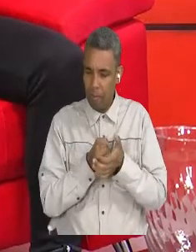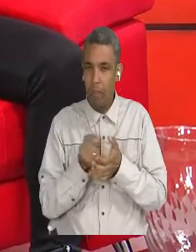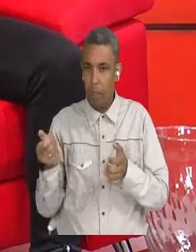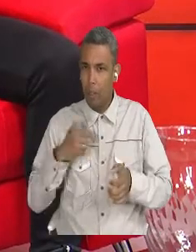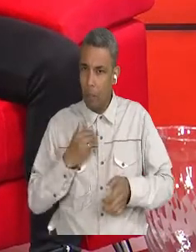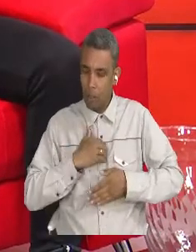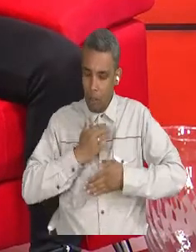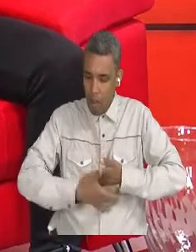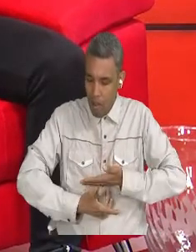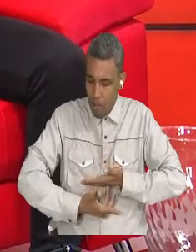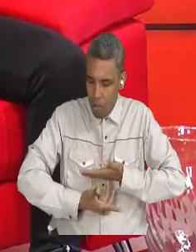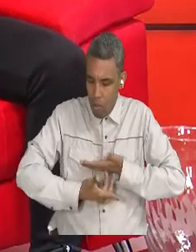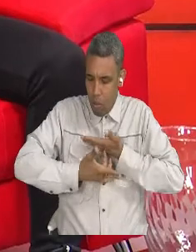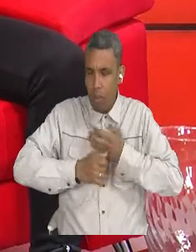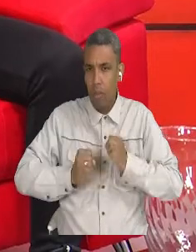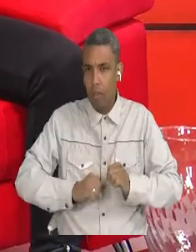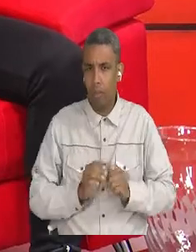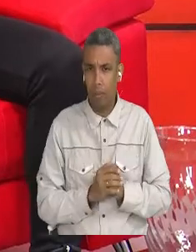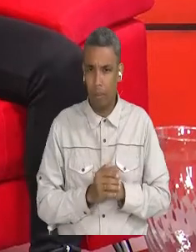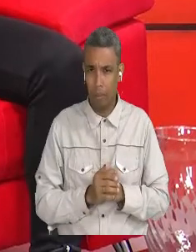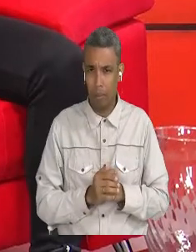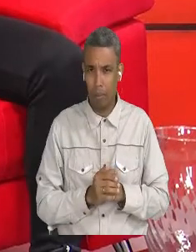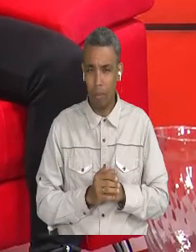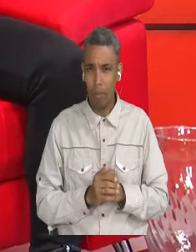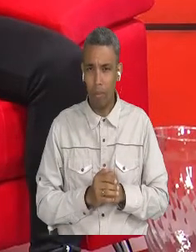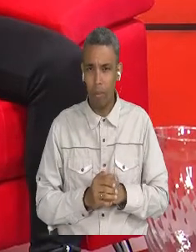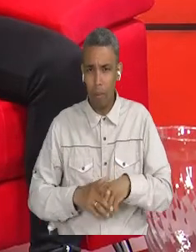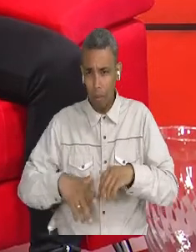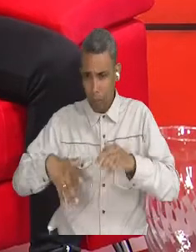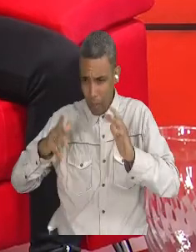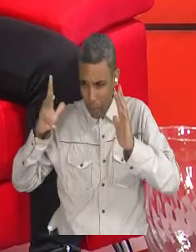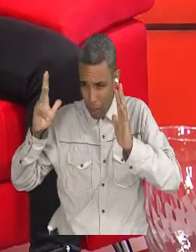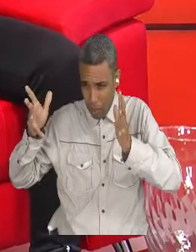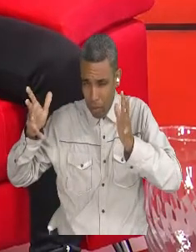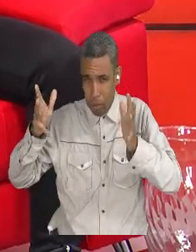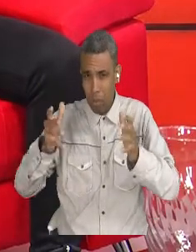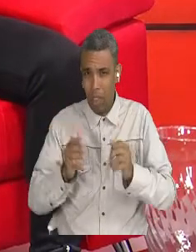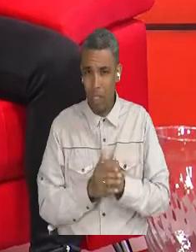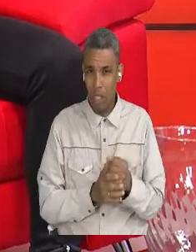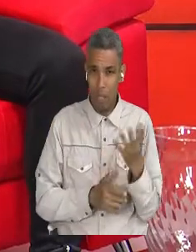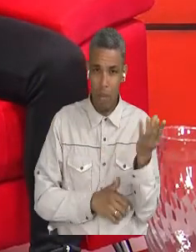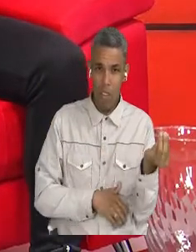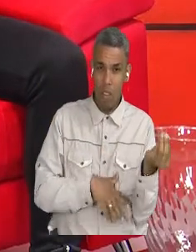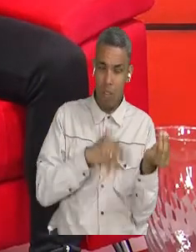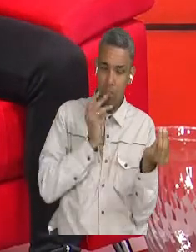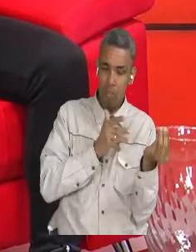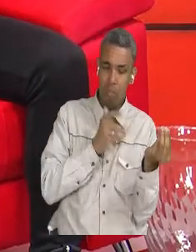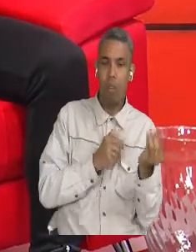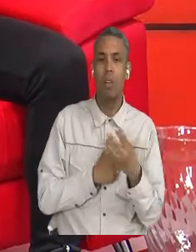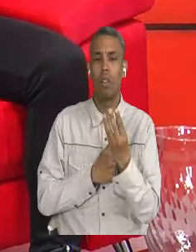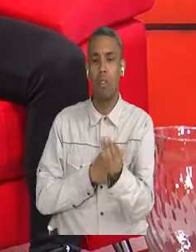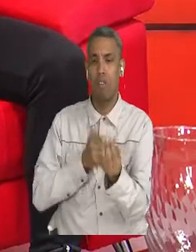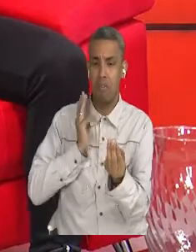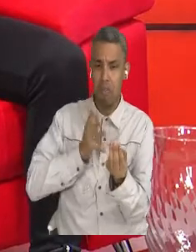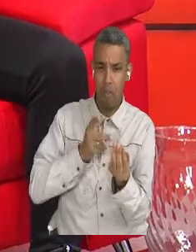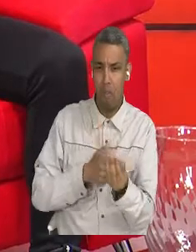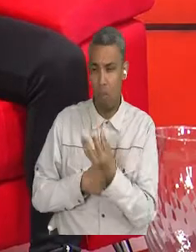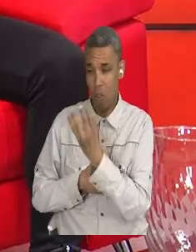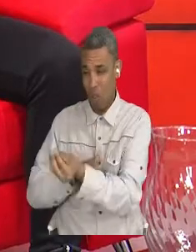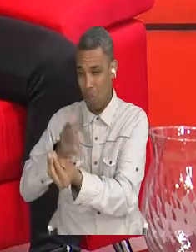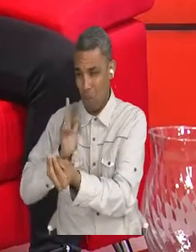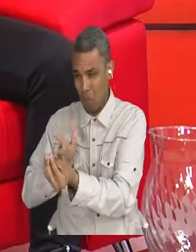no manejamos clases grupales, pero sí prácticamente manejamos una rutina donde las personas día a día se ven, día a